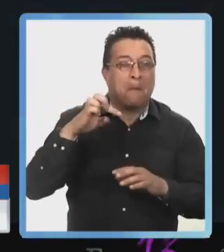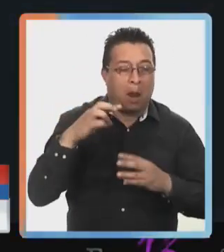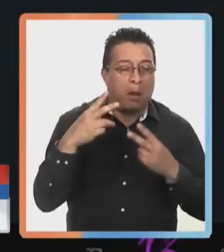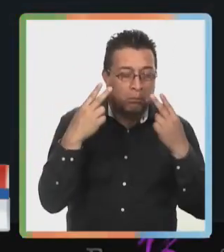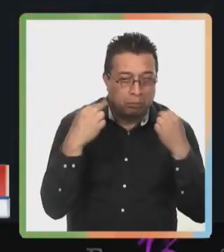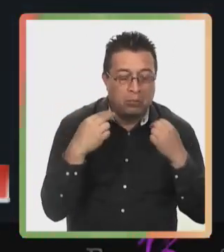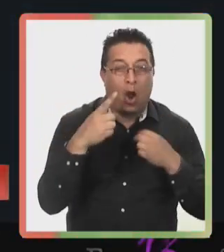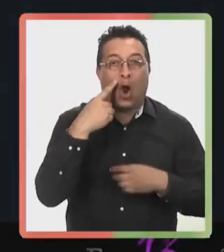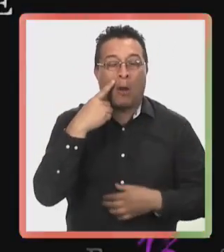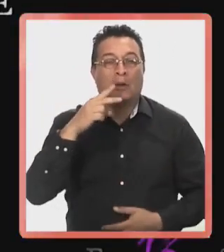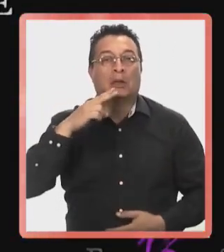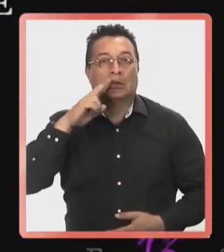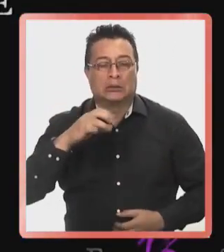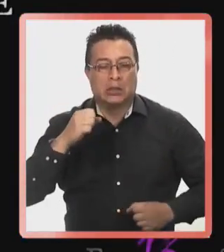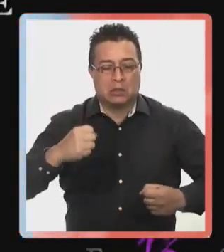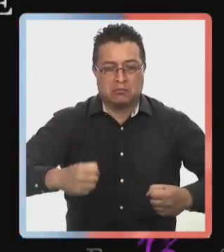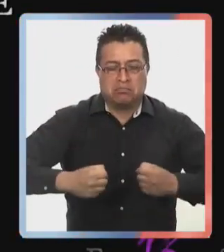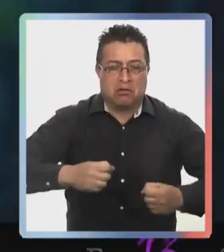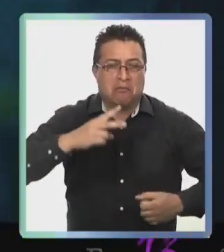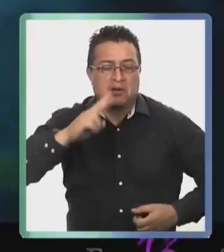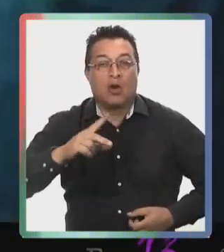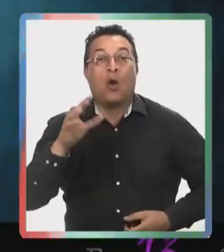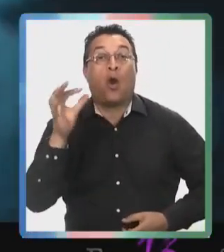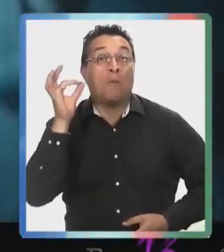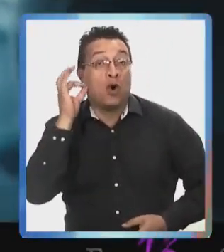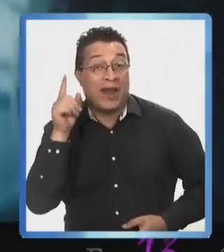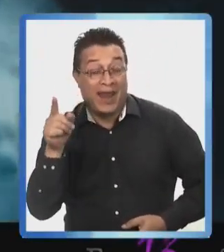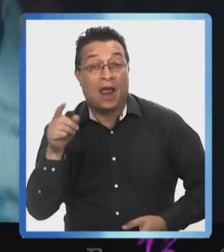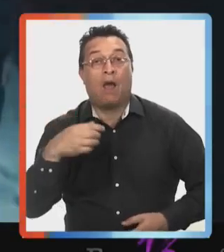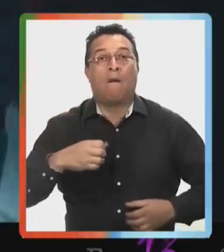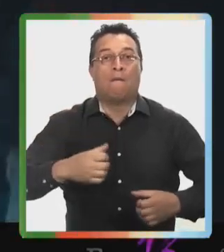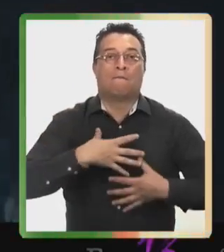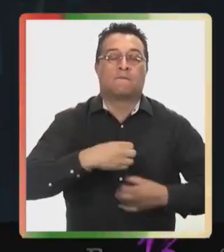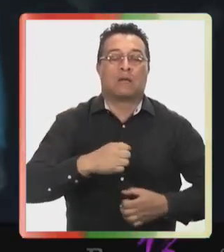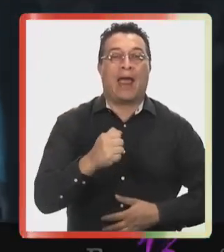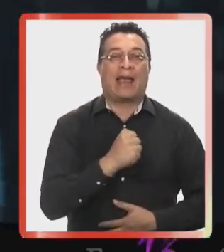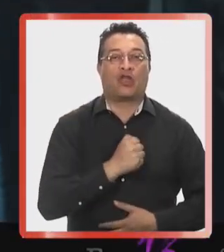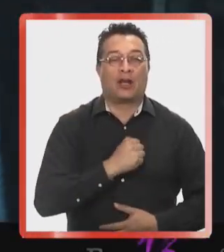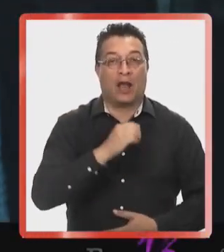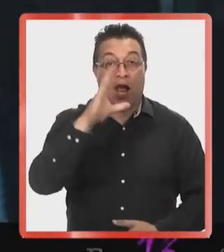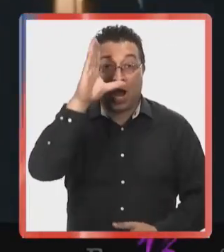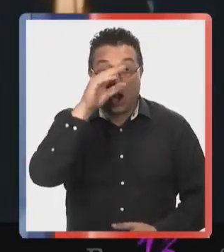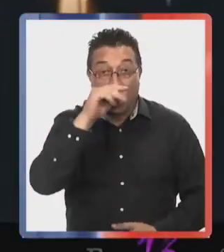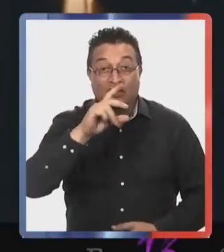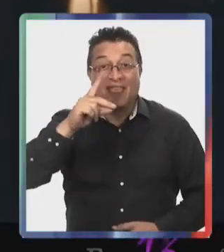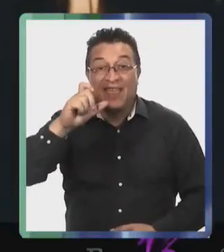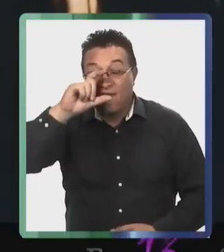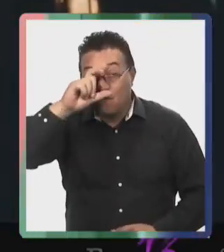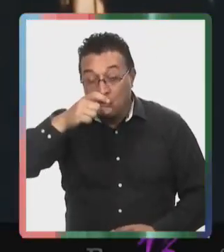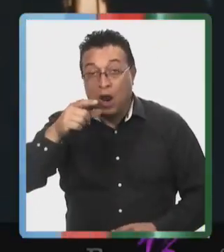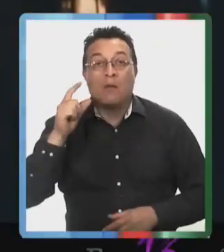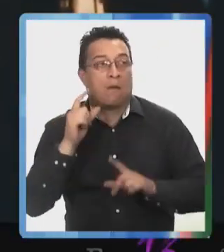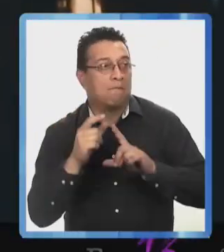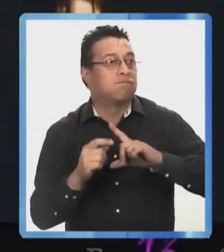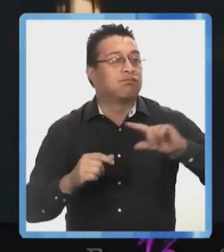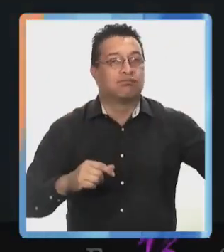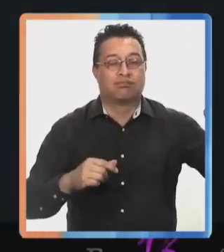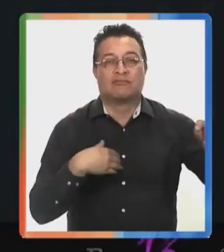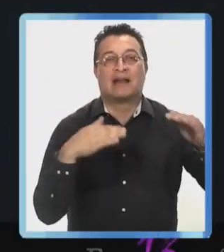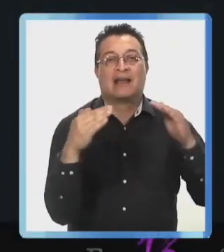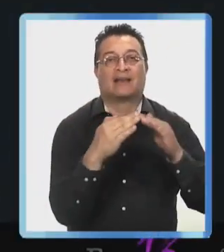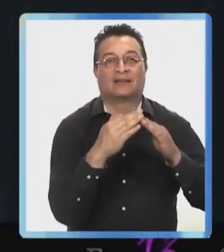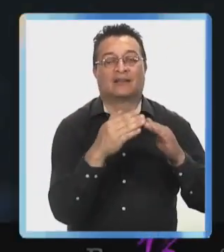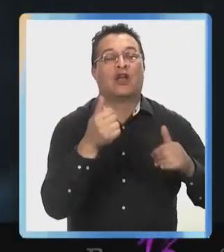hombre sin carácter y ella una fanática católica. La noche de Halloween, Laura se escapa de casa para ir de fiesta con su